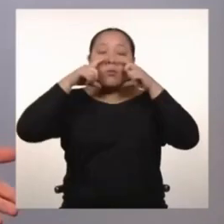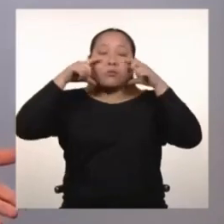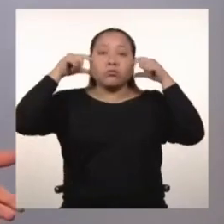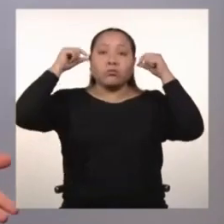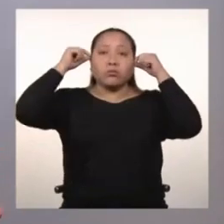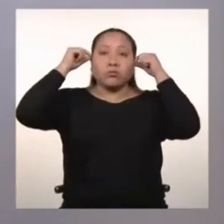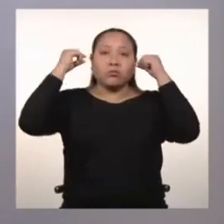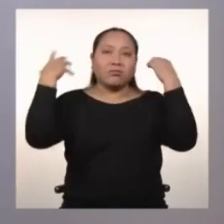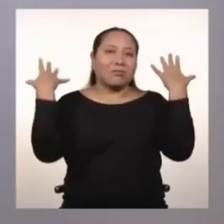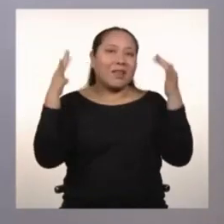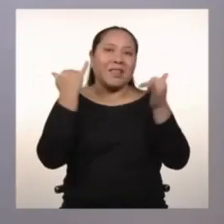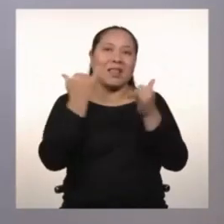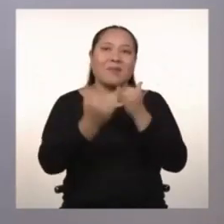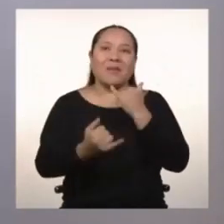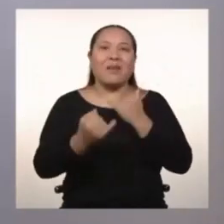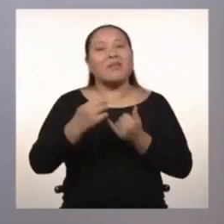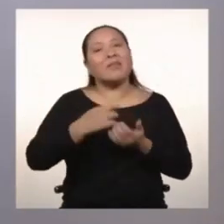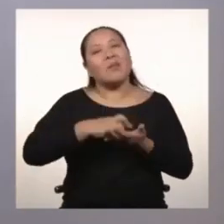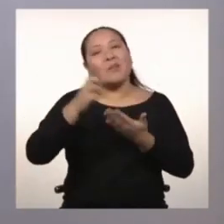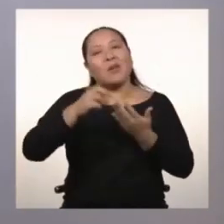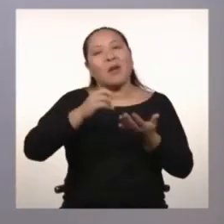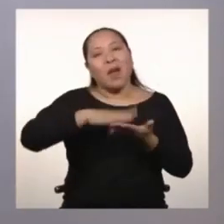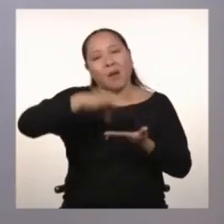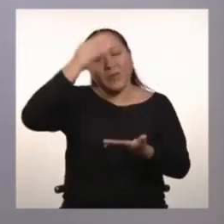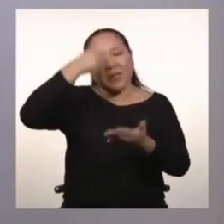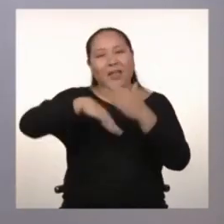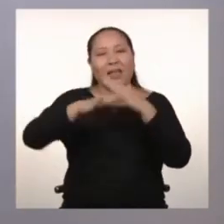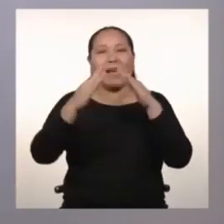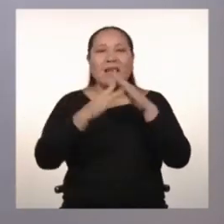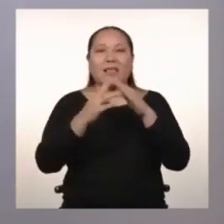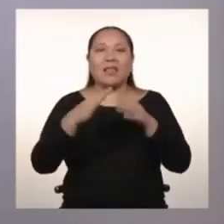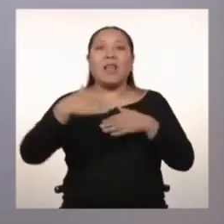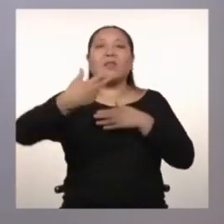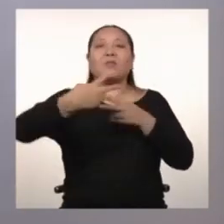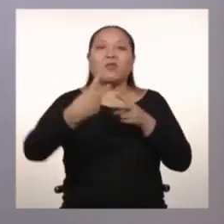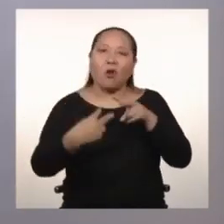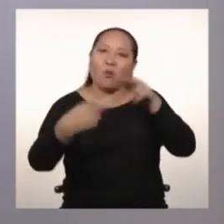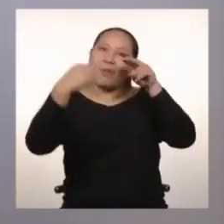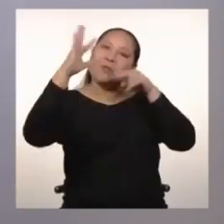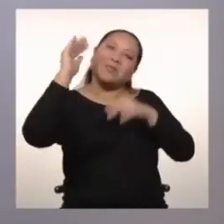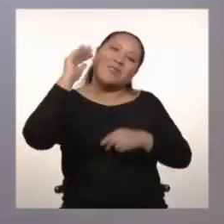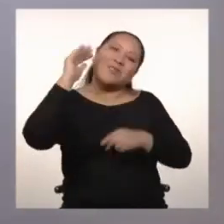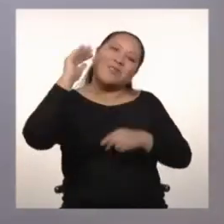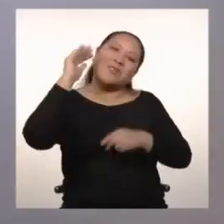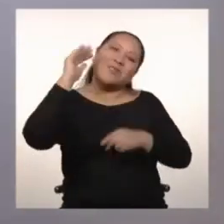Esto fue todo por hoy en Aprende en Casa. Nos vemos en una siguiente edición. ¡Chao, chao, chao!